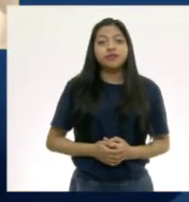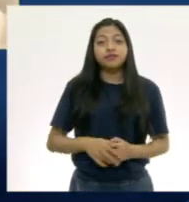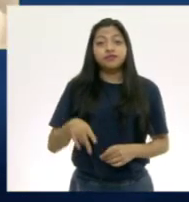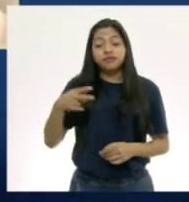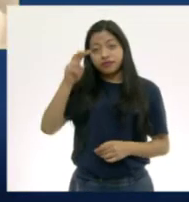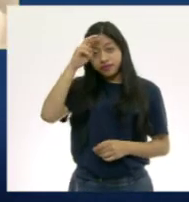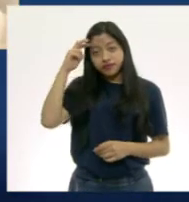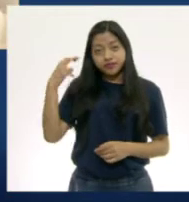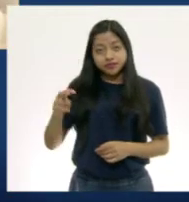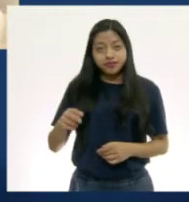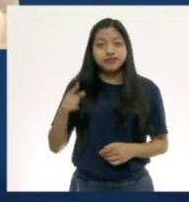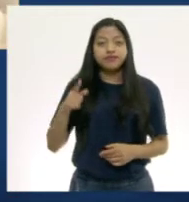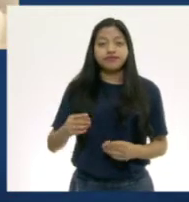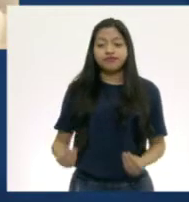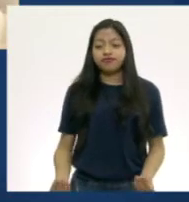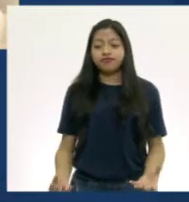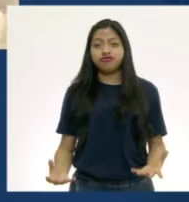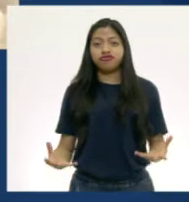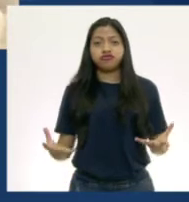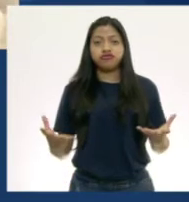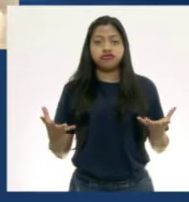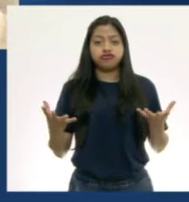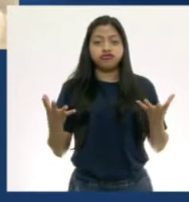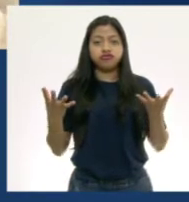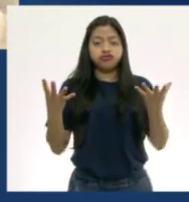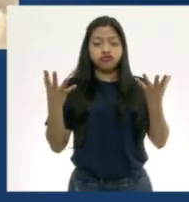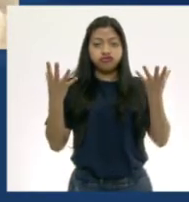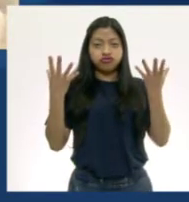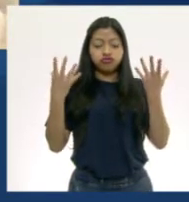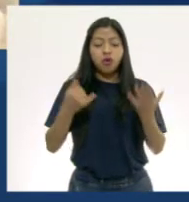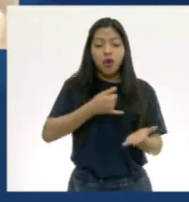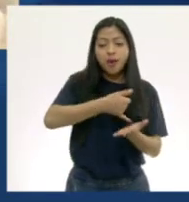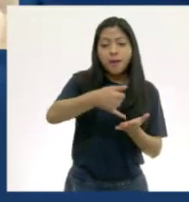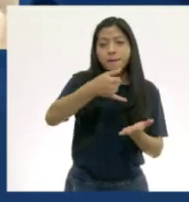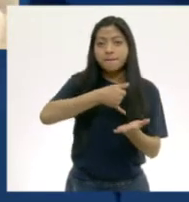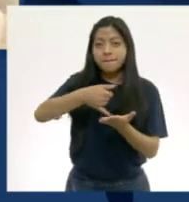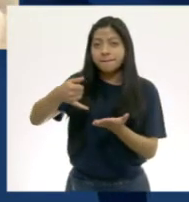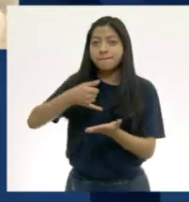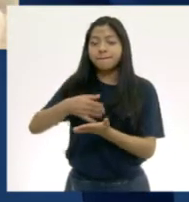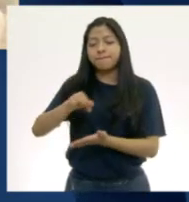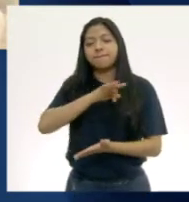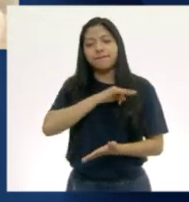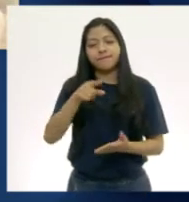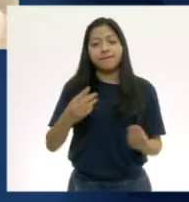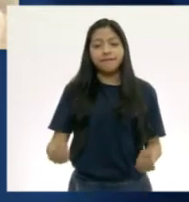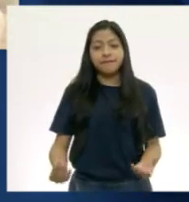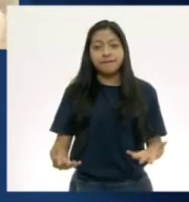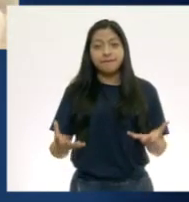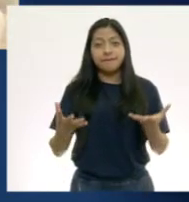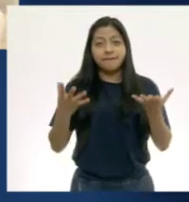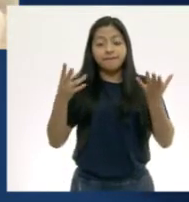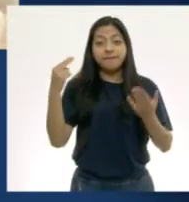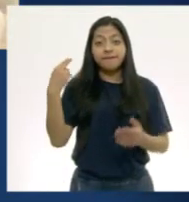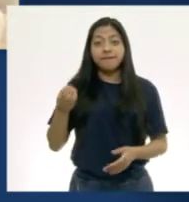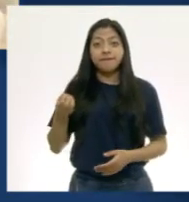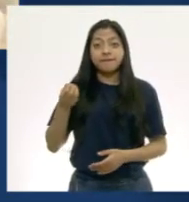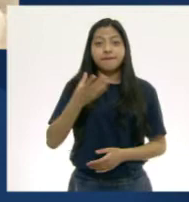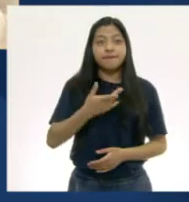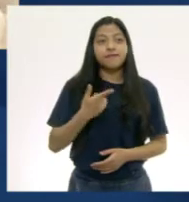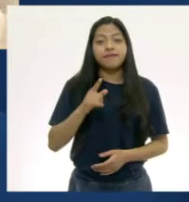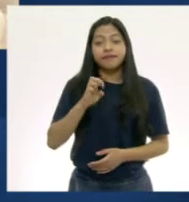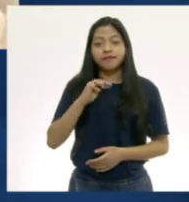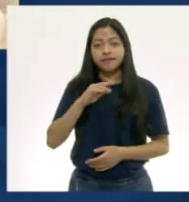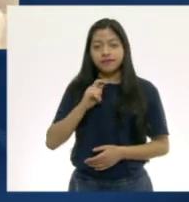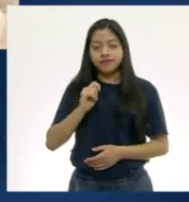dio origen a una tierra fertilísima en la que fue posible la agricultura. Esta tierra fértil fue llamada por los egipcios Kemet,